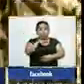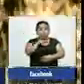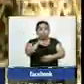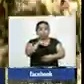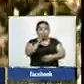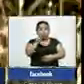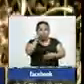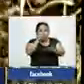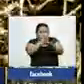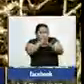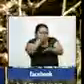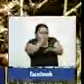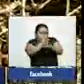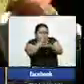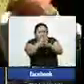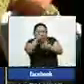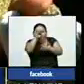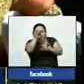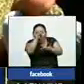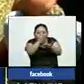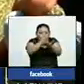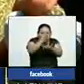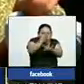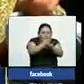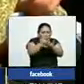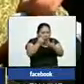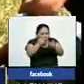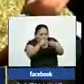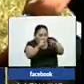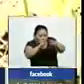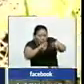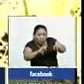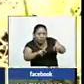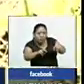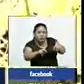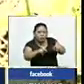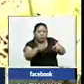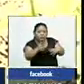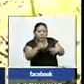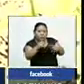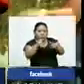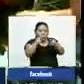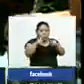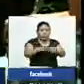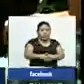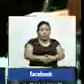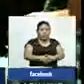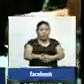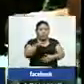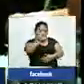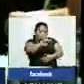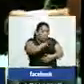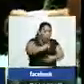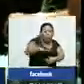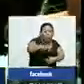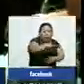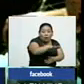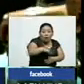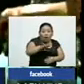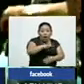un cuche de monte y más adelante encontramos unos que son de venado. Estos son los lugares donde